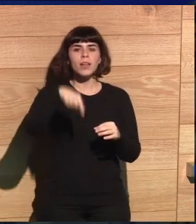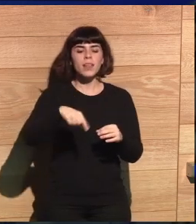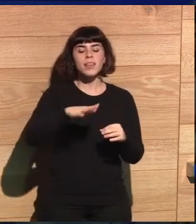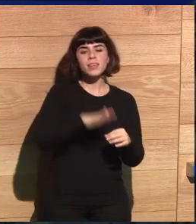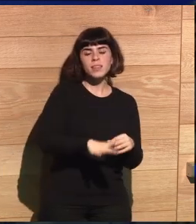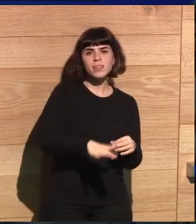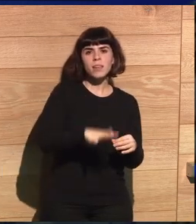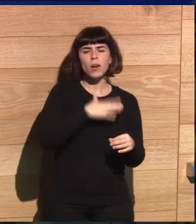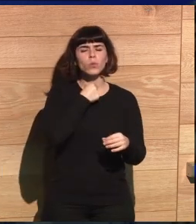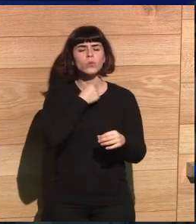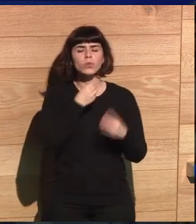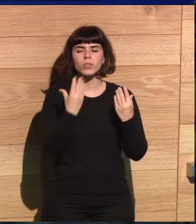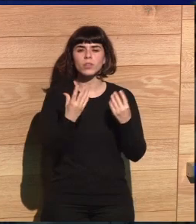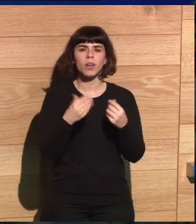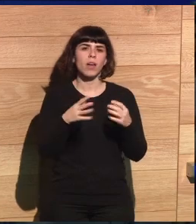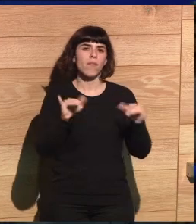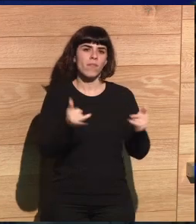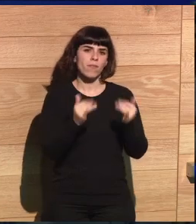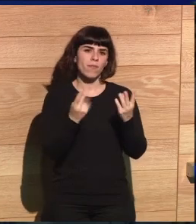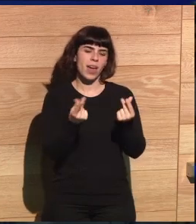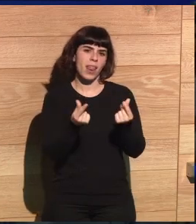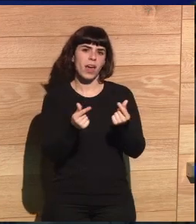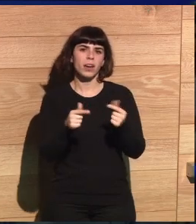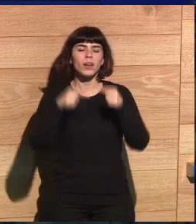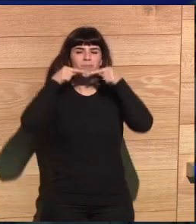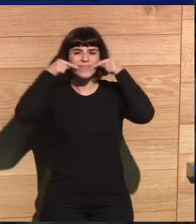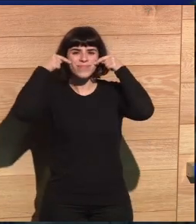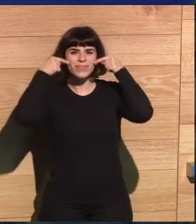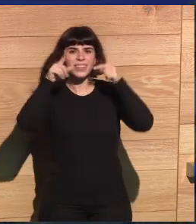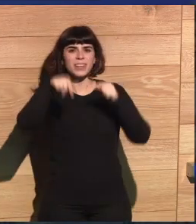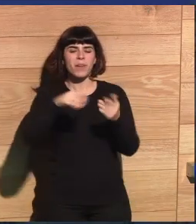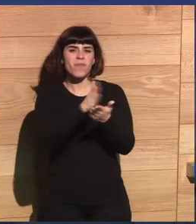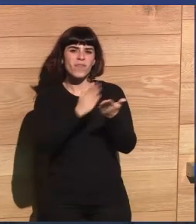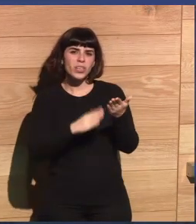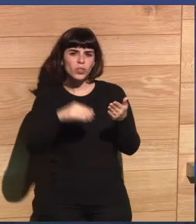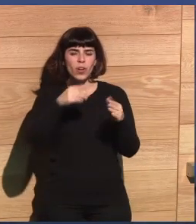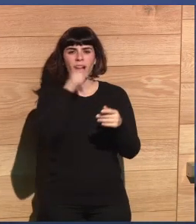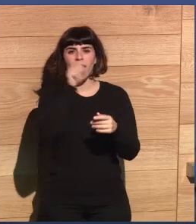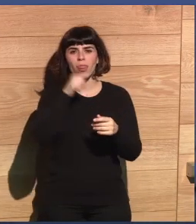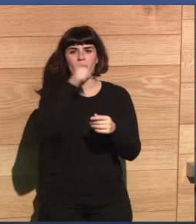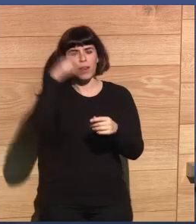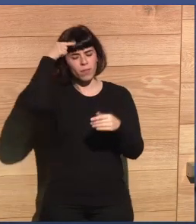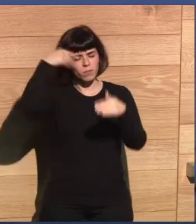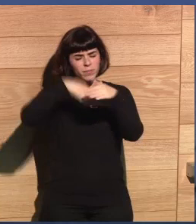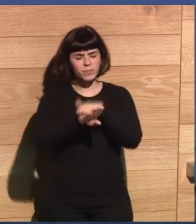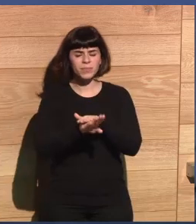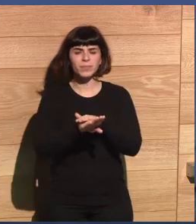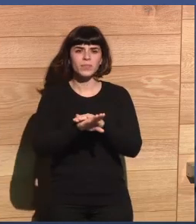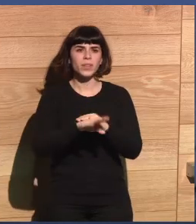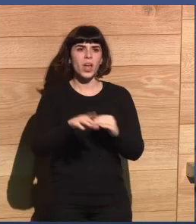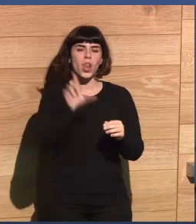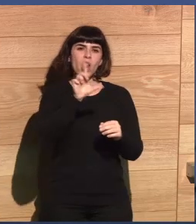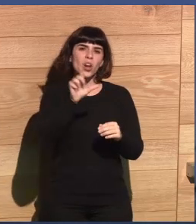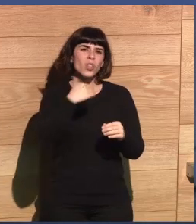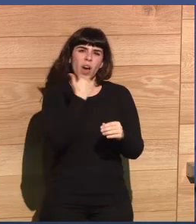cantar y bailar y nunca le faltaba una sonrisa, un verso y una canción en la memoria. Sin embargo, Loreto sentía algo muy dentro que no le